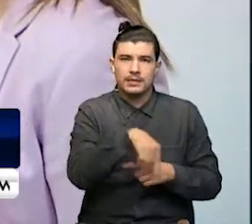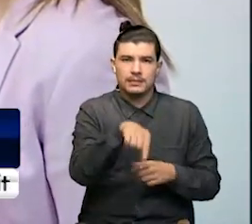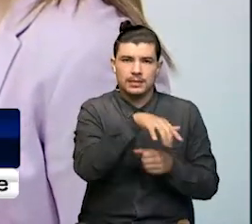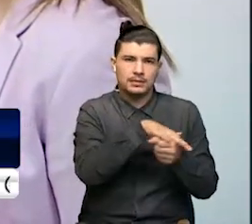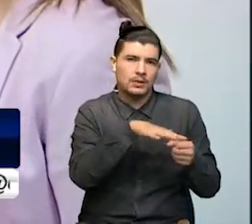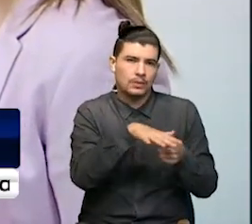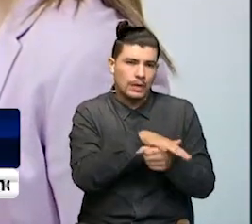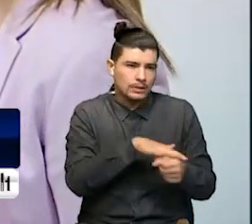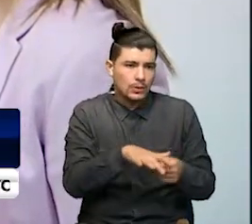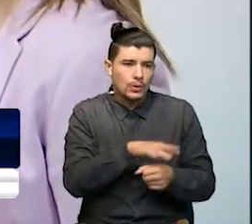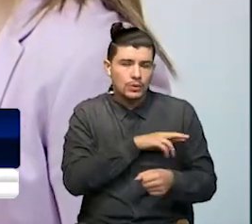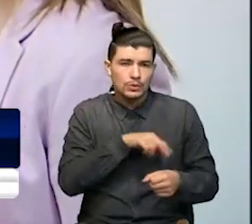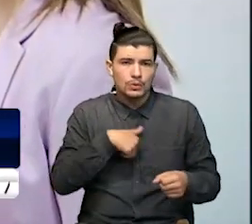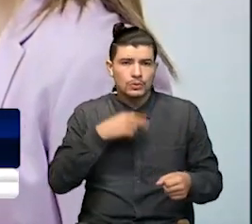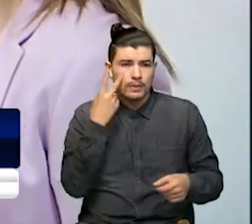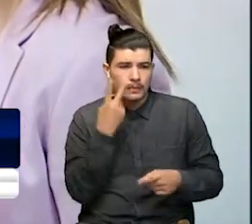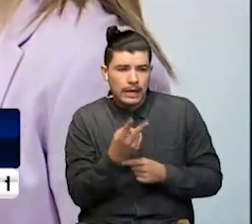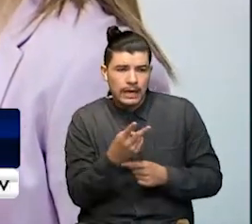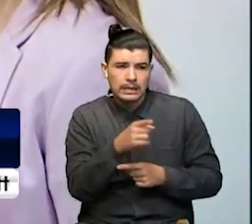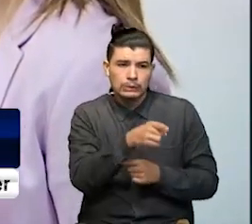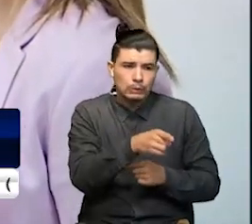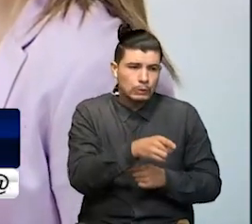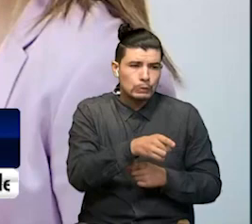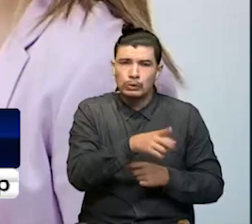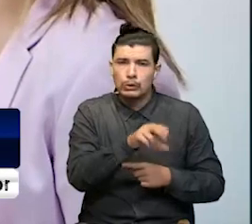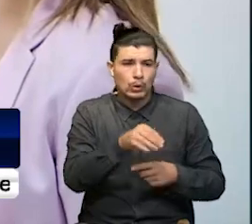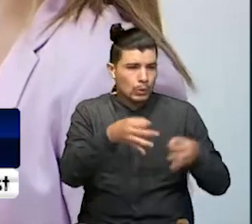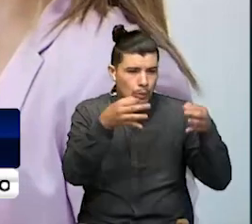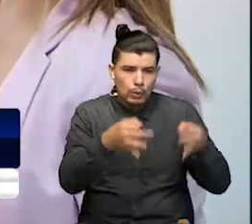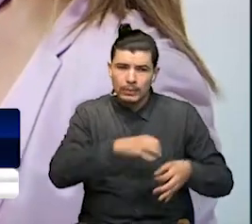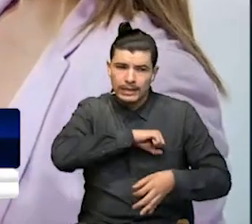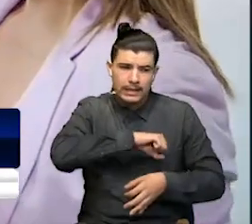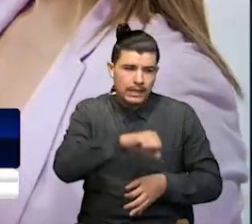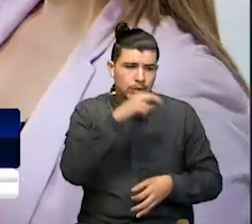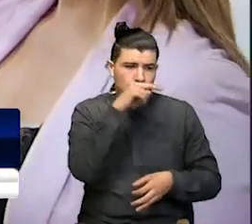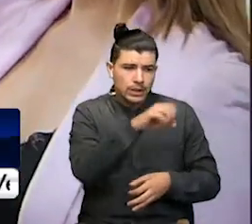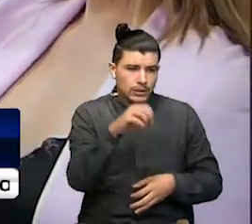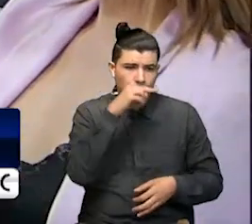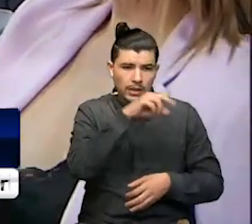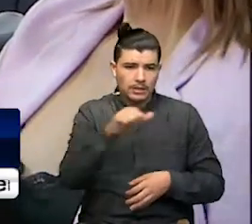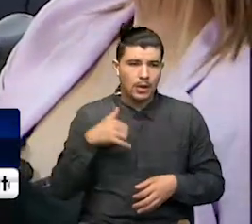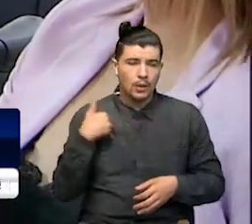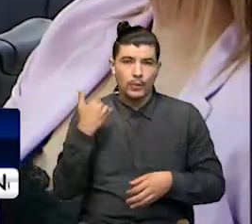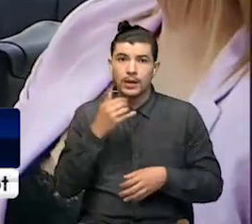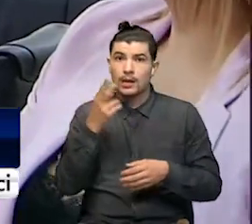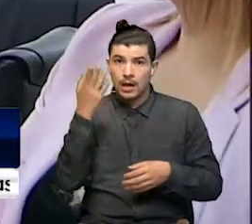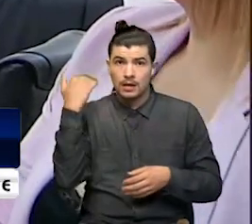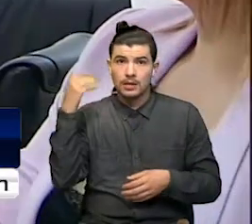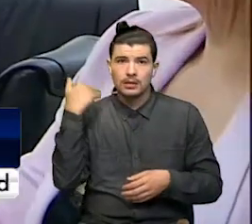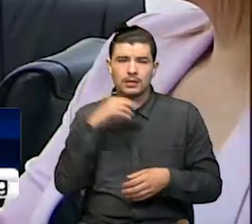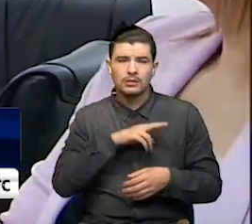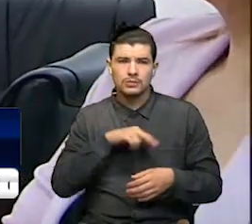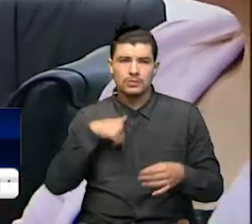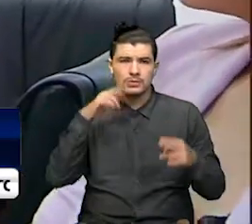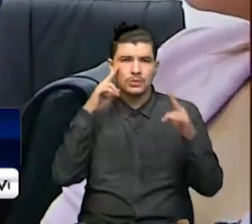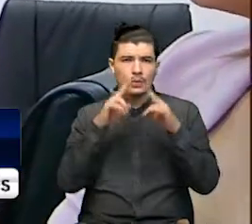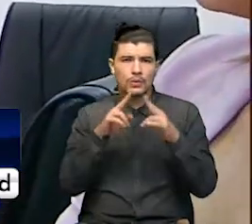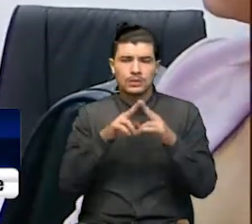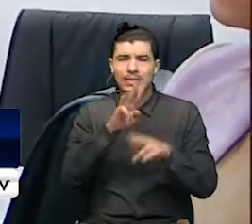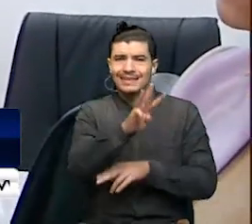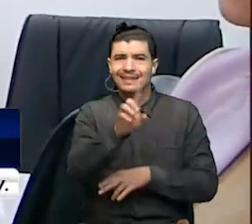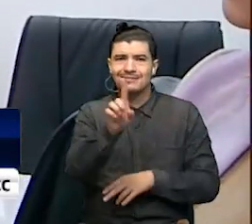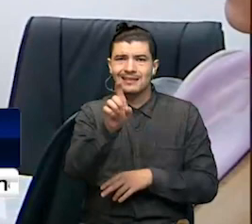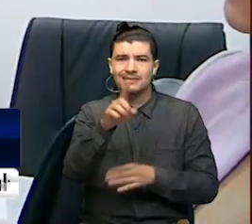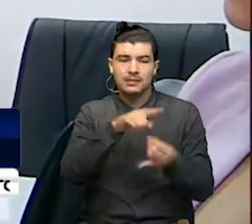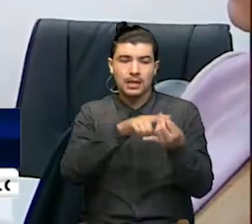encontrado la vulneración de los derechos de los niños niñas adolescentes hemos conocido 36 casos